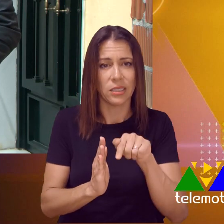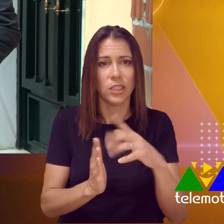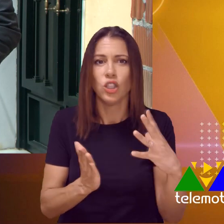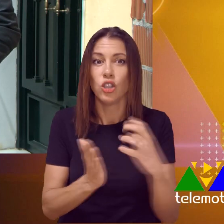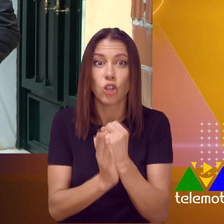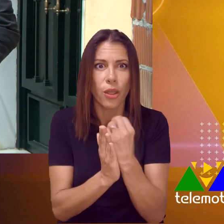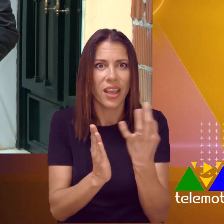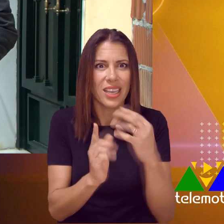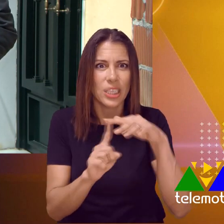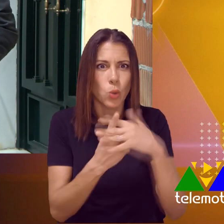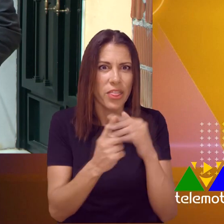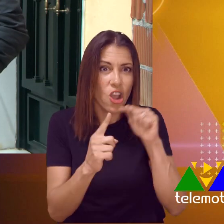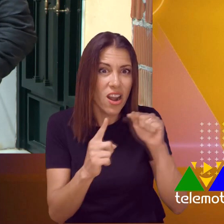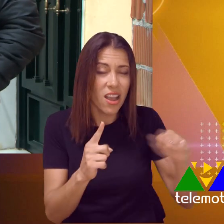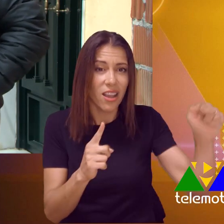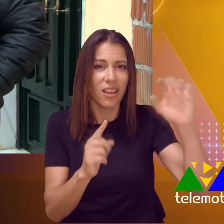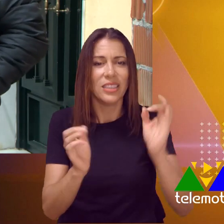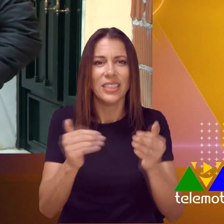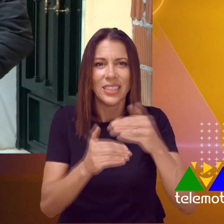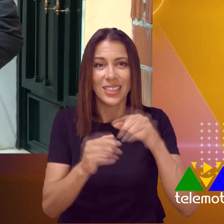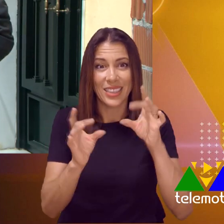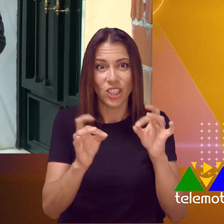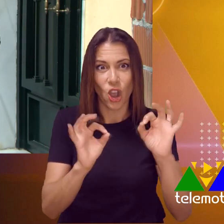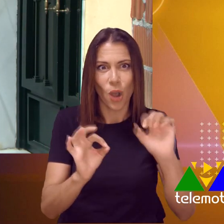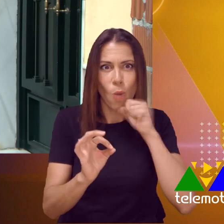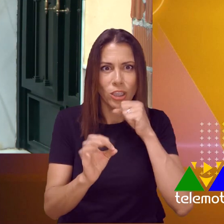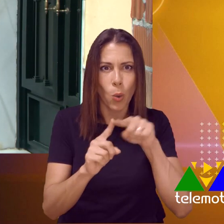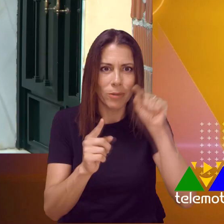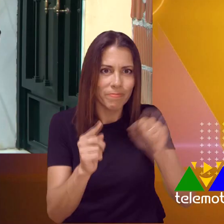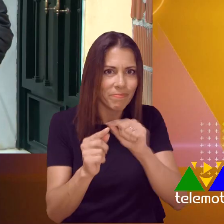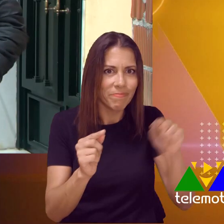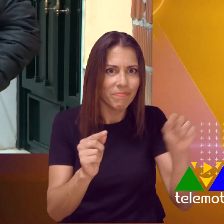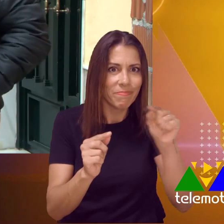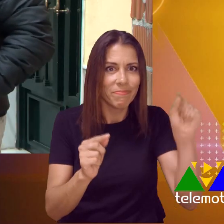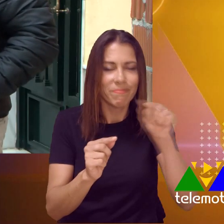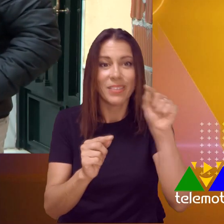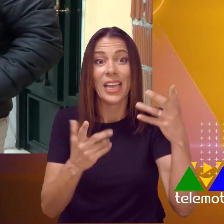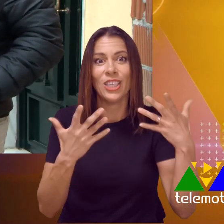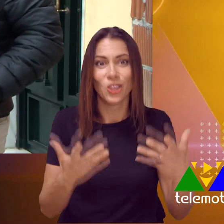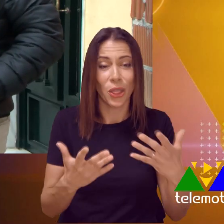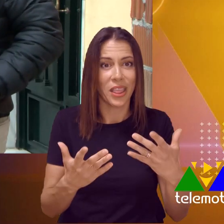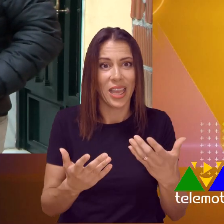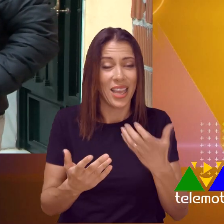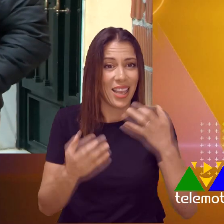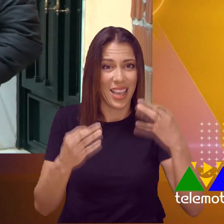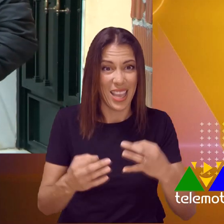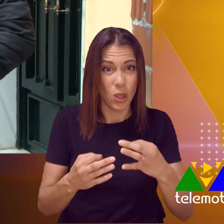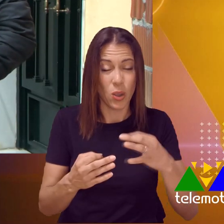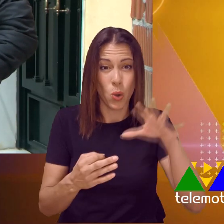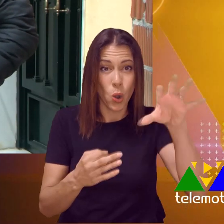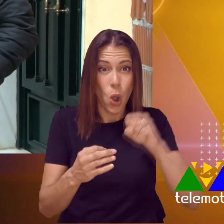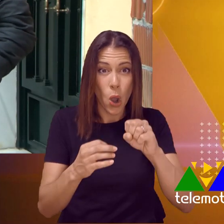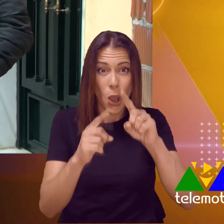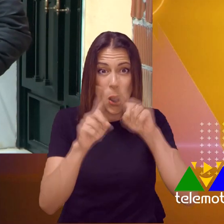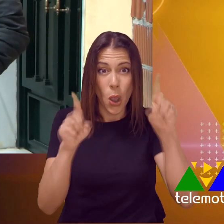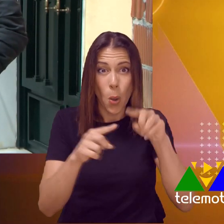situaciones de los tesoros de Motril, remarcaban los tesoros de Motril. El que tuviese ese mapa... el que lo tuvo se lo comió. Se lo